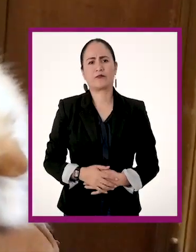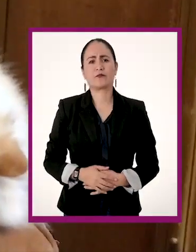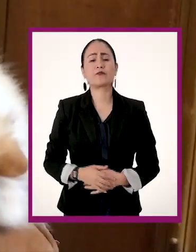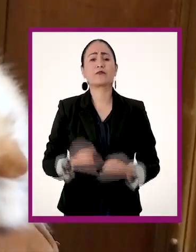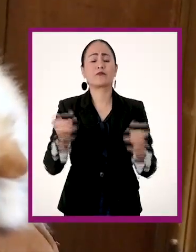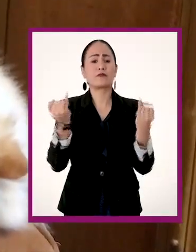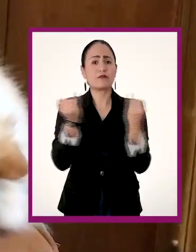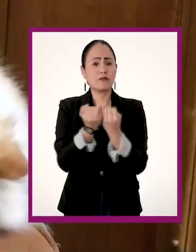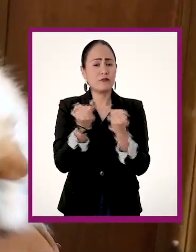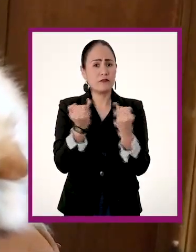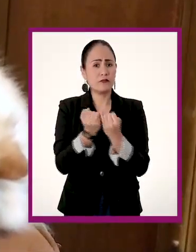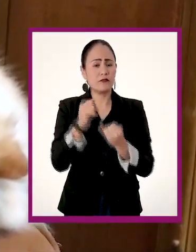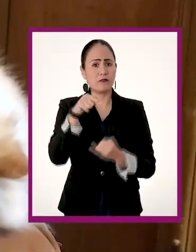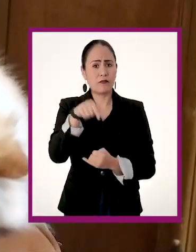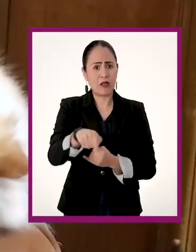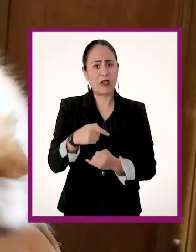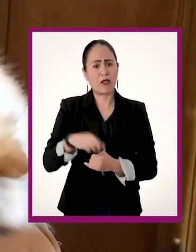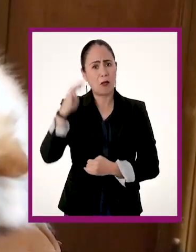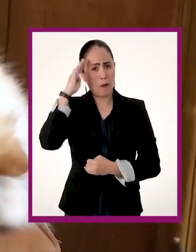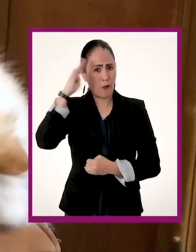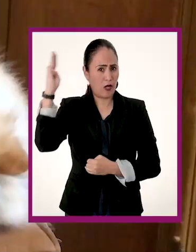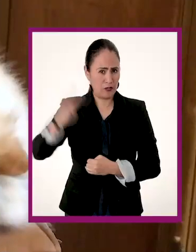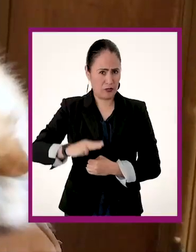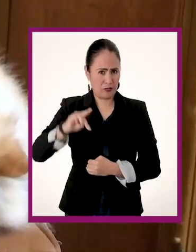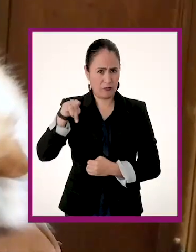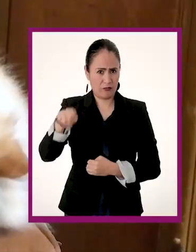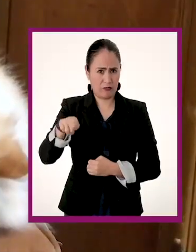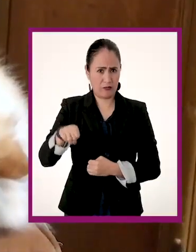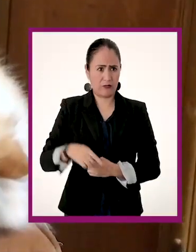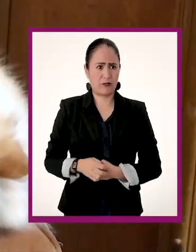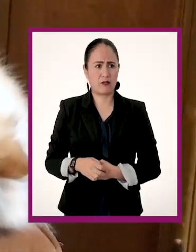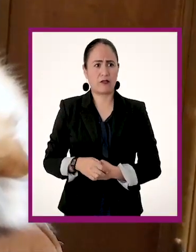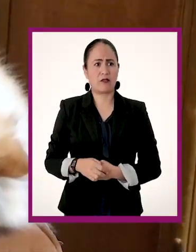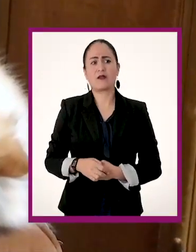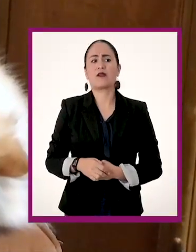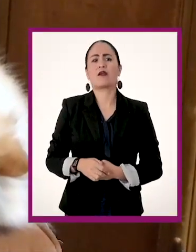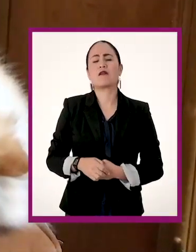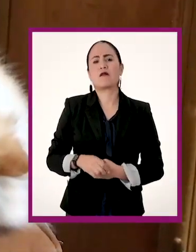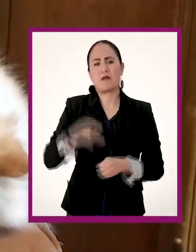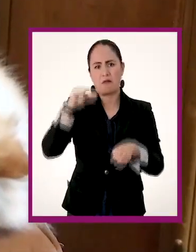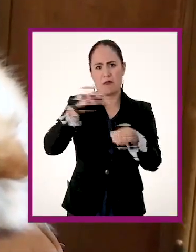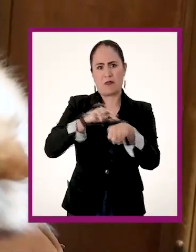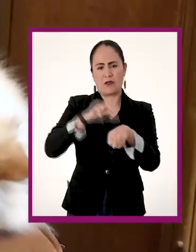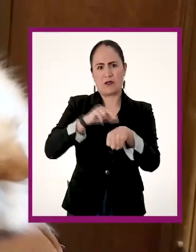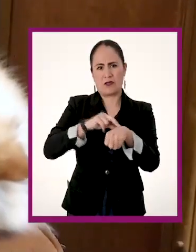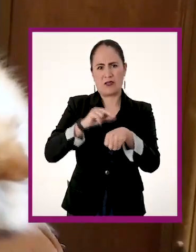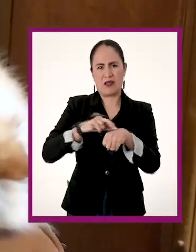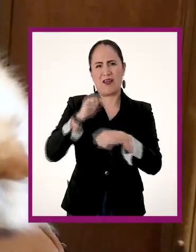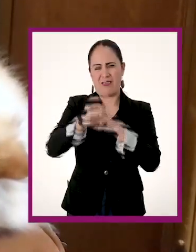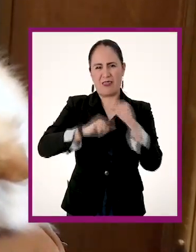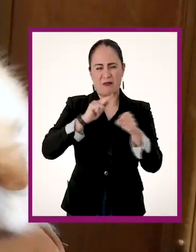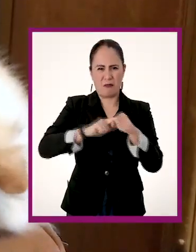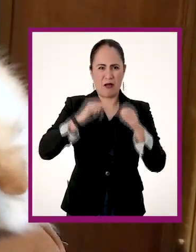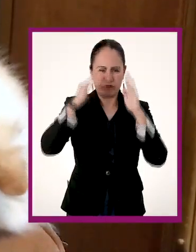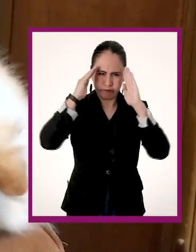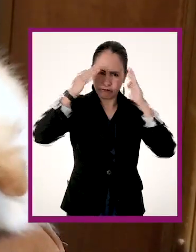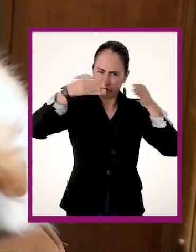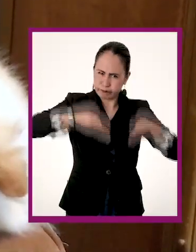pastizales. También tengo una maestría en entomología médica,